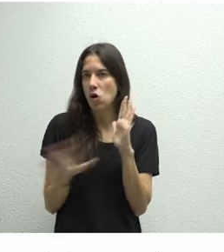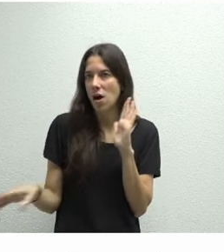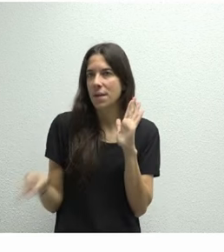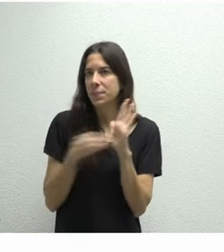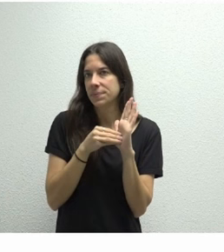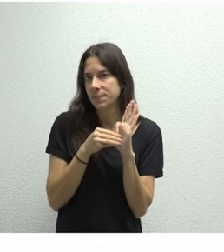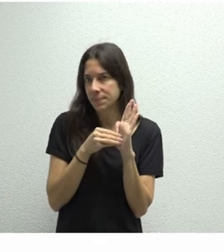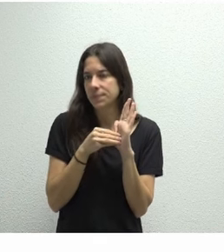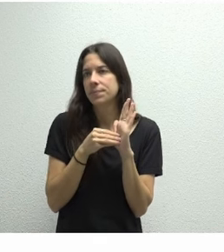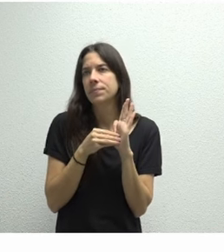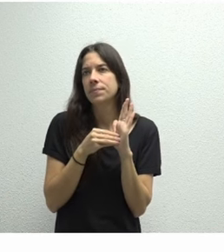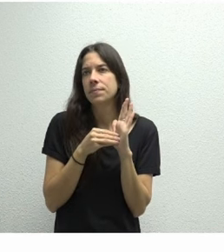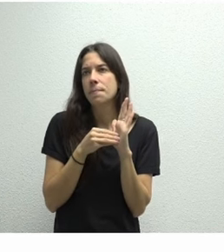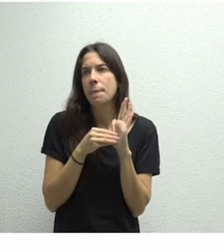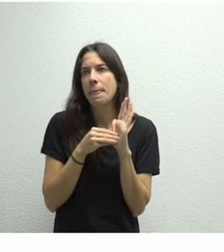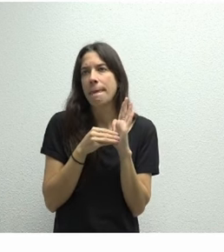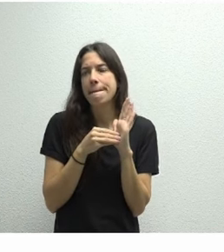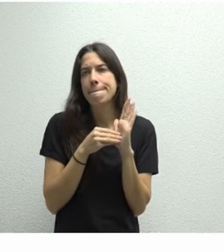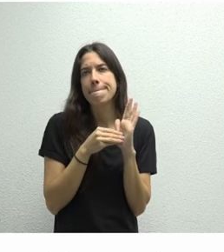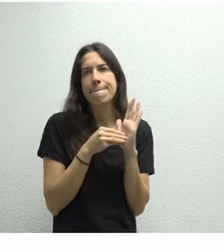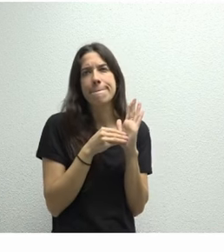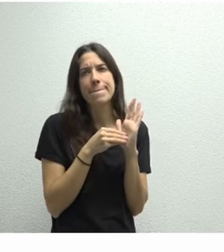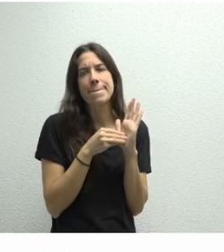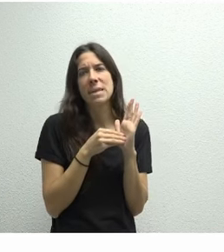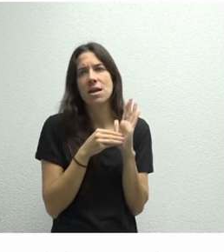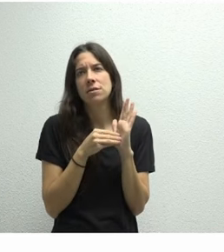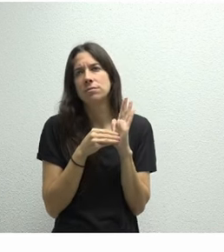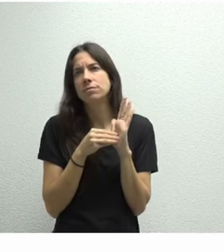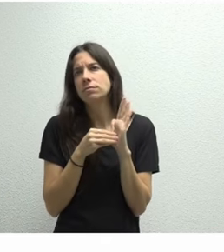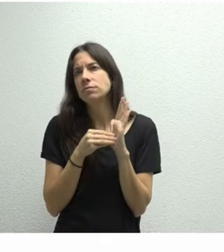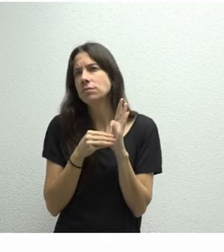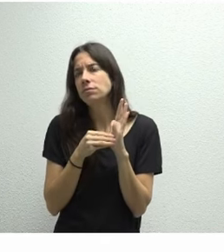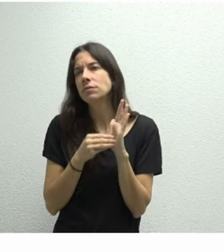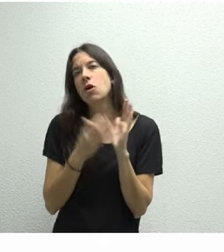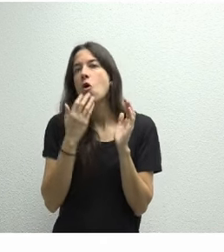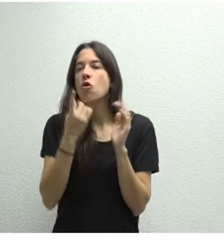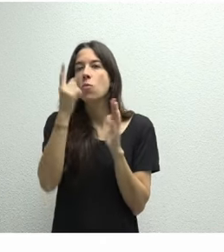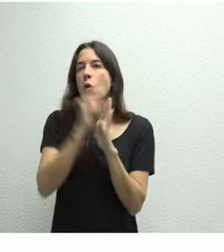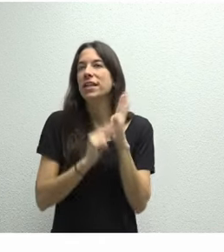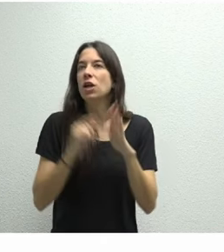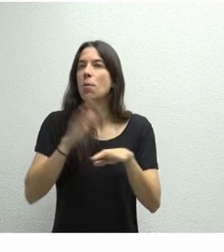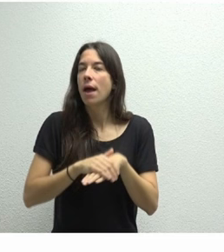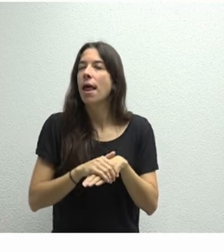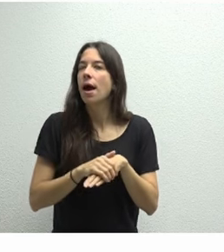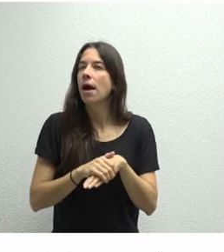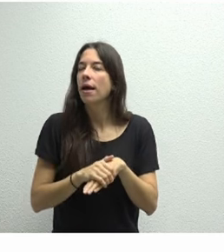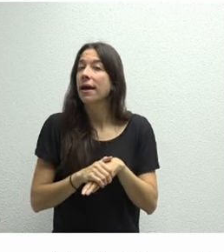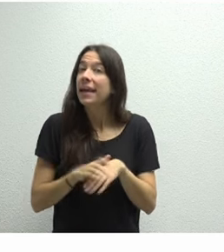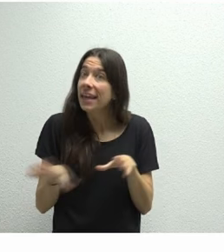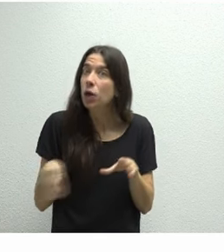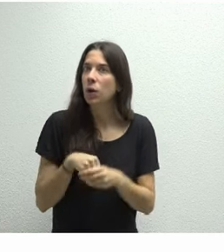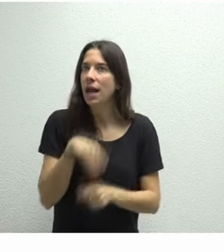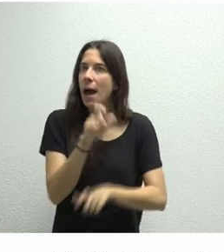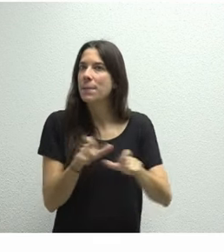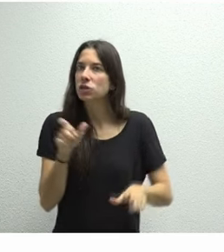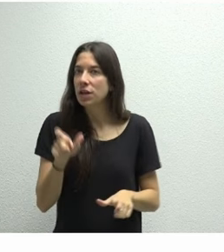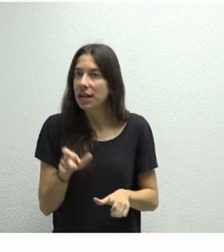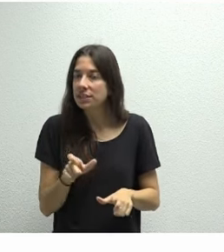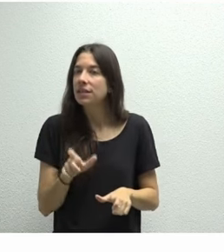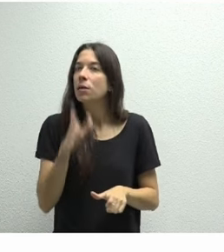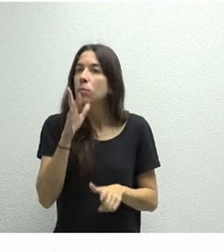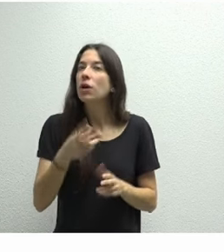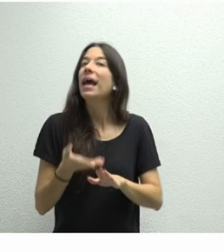no que eso es lo que define la elevada complejidad como uno de Los criterios a tener en cuenta para incluir a las personas en la elevada